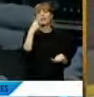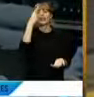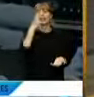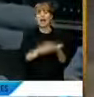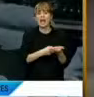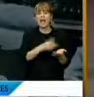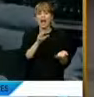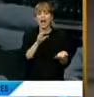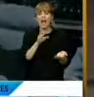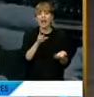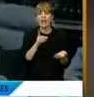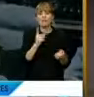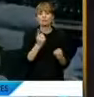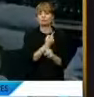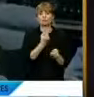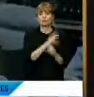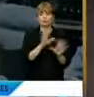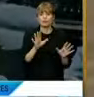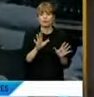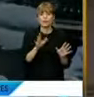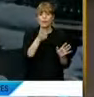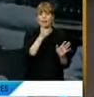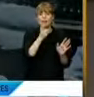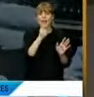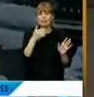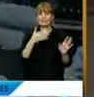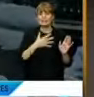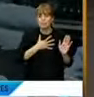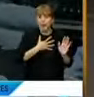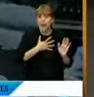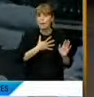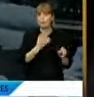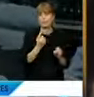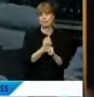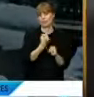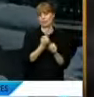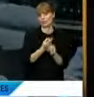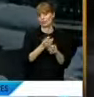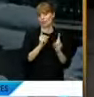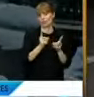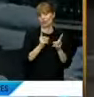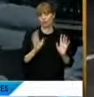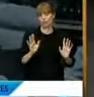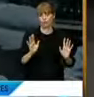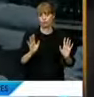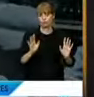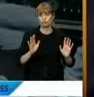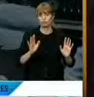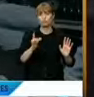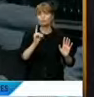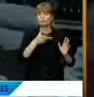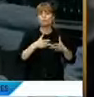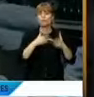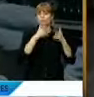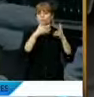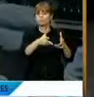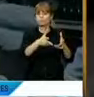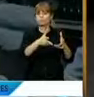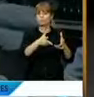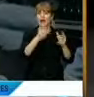capítulo por capítulo y bueno y ya no será necesario un protocolo Porque la realidad es que es min la cantidad de personas que han quedado